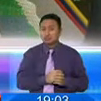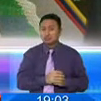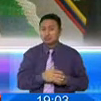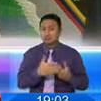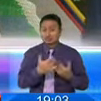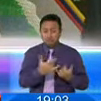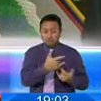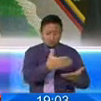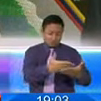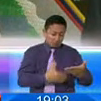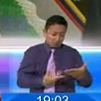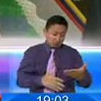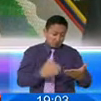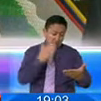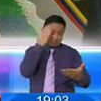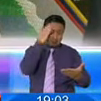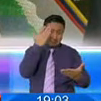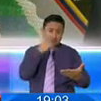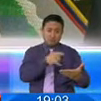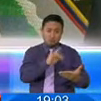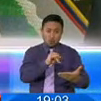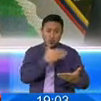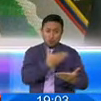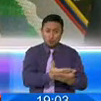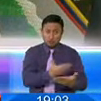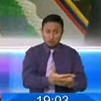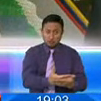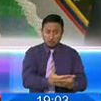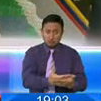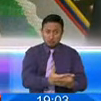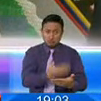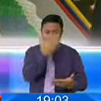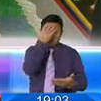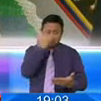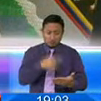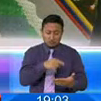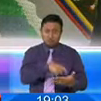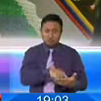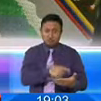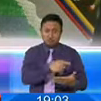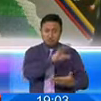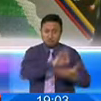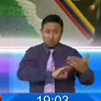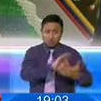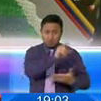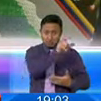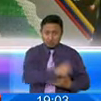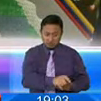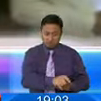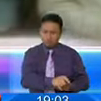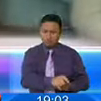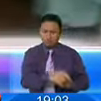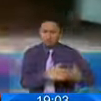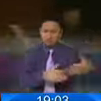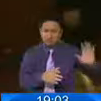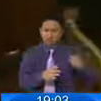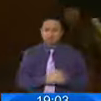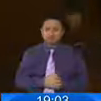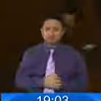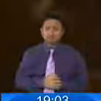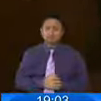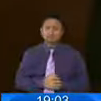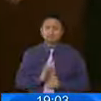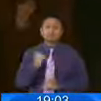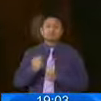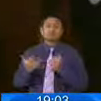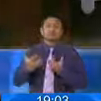conoce, pero que no justifica, porque no es un interlocutor válido para el Estado ecuatoriano. Finalmente ratificó